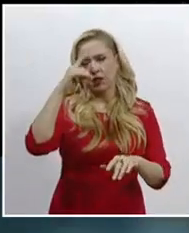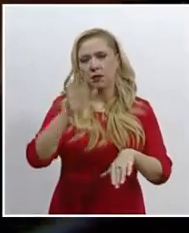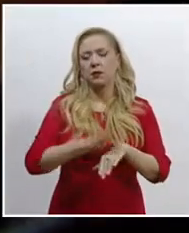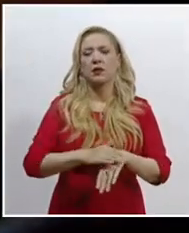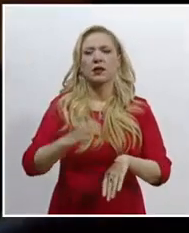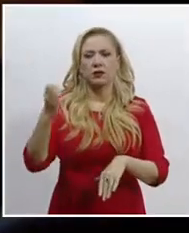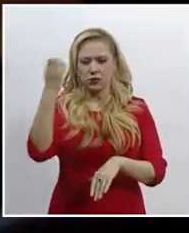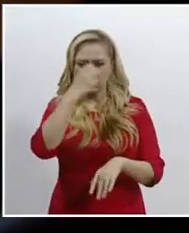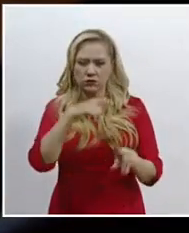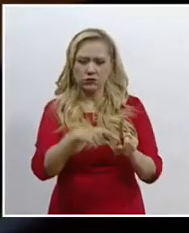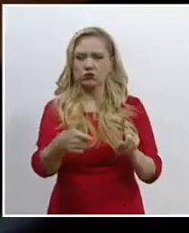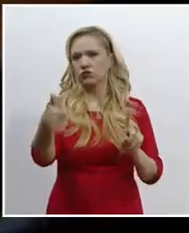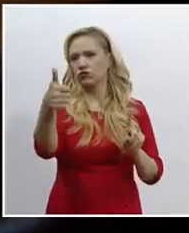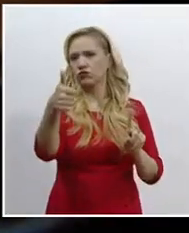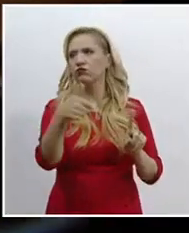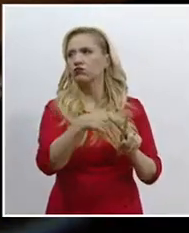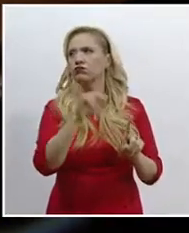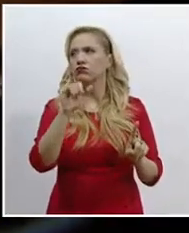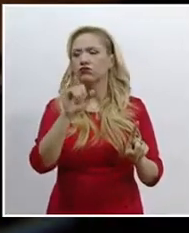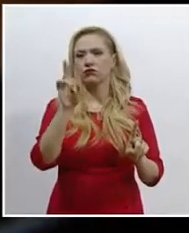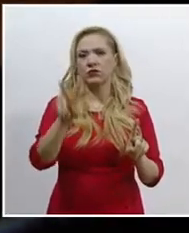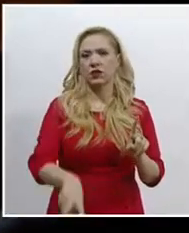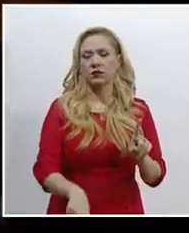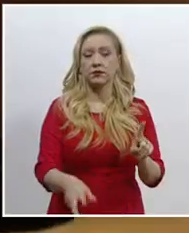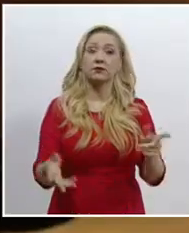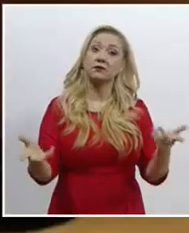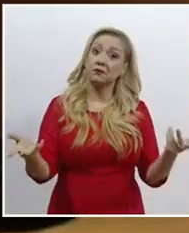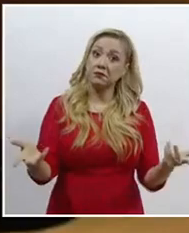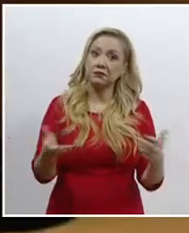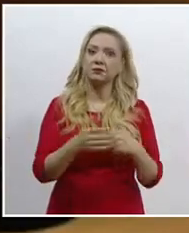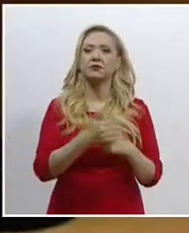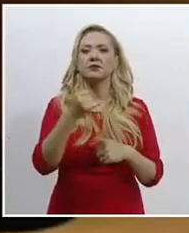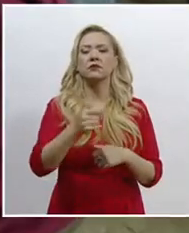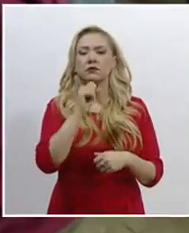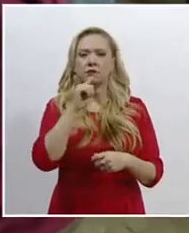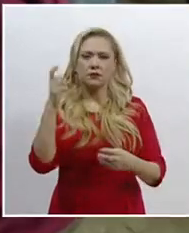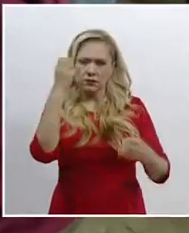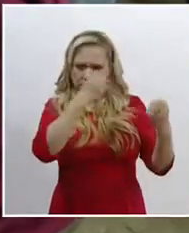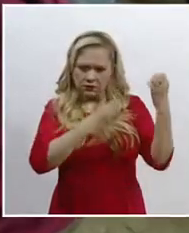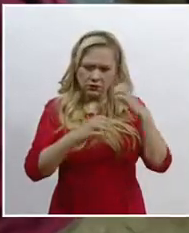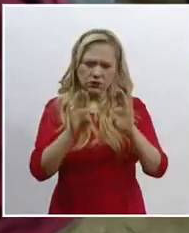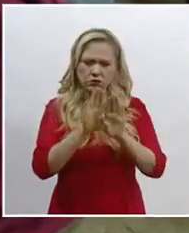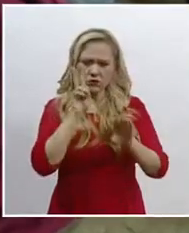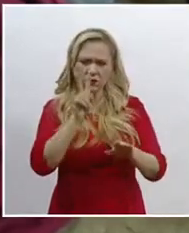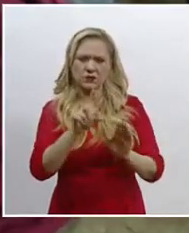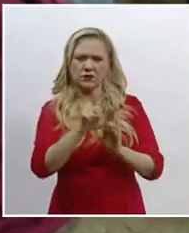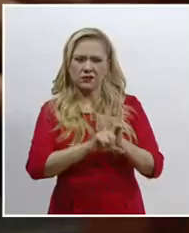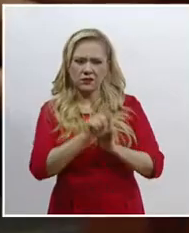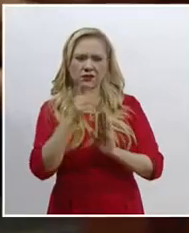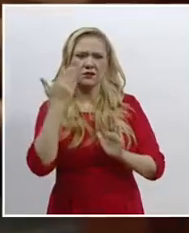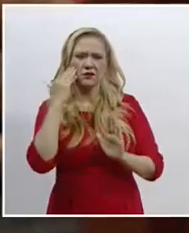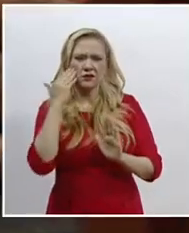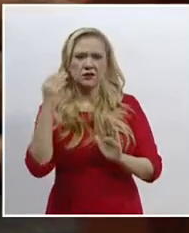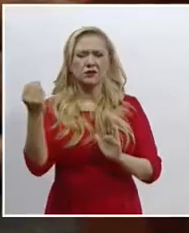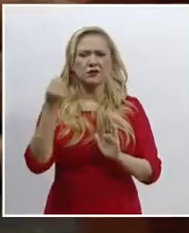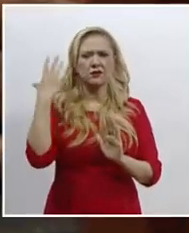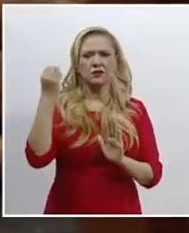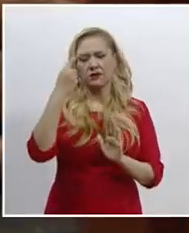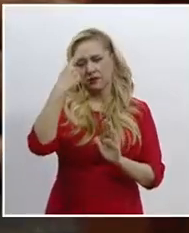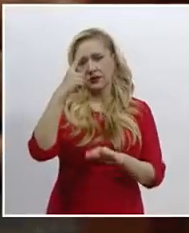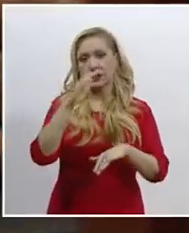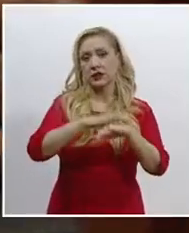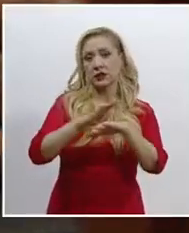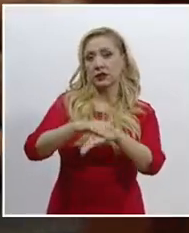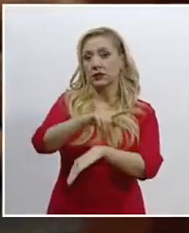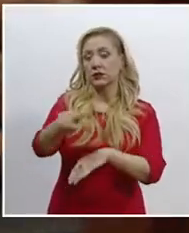una evaluación de la calidad de las fuentes. Otra función es el análisis del comportamiento en redes sociales y foros en línea para alertar a